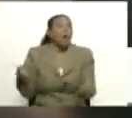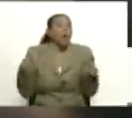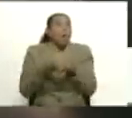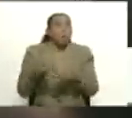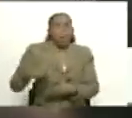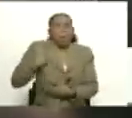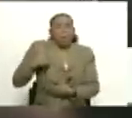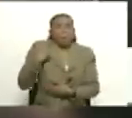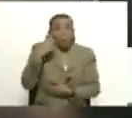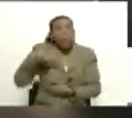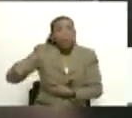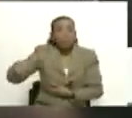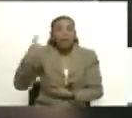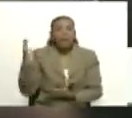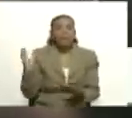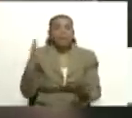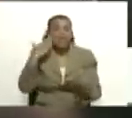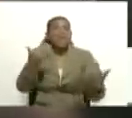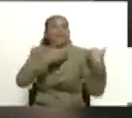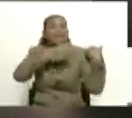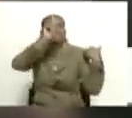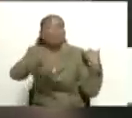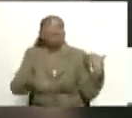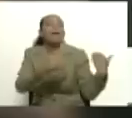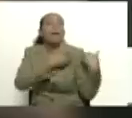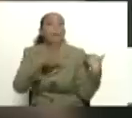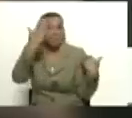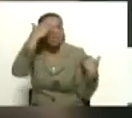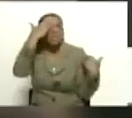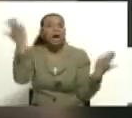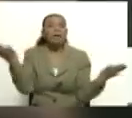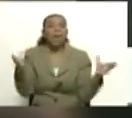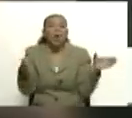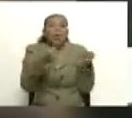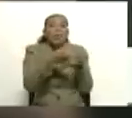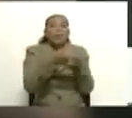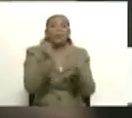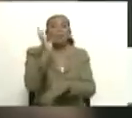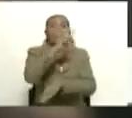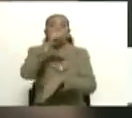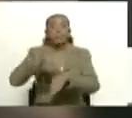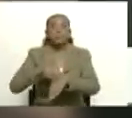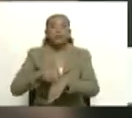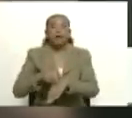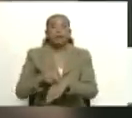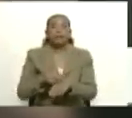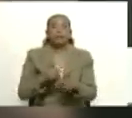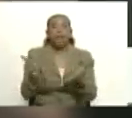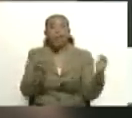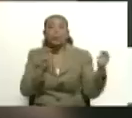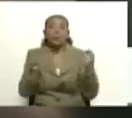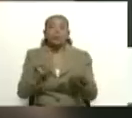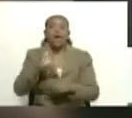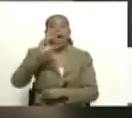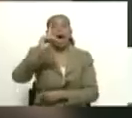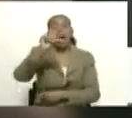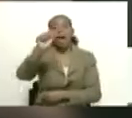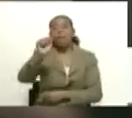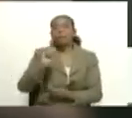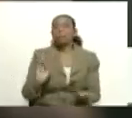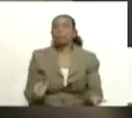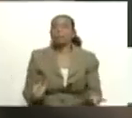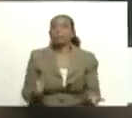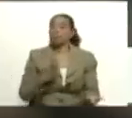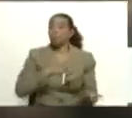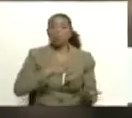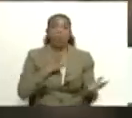grupúsculo, ustedes tienen que ser responsables también con esta fracción parlamentaria que está aquí de la Alianza Democrática Venezolana. No